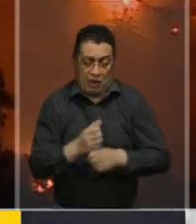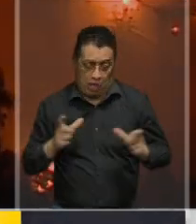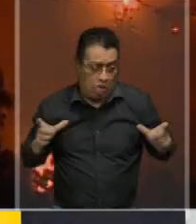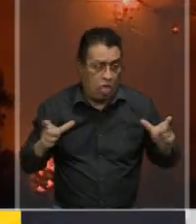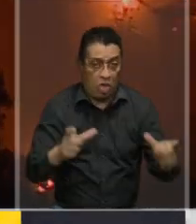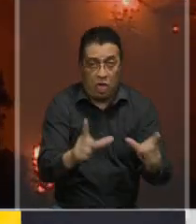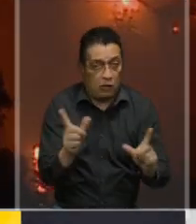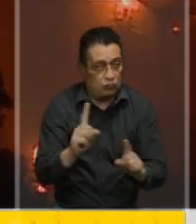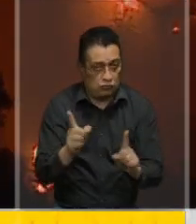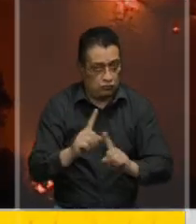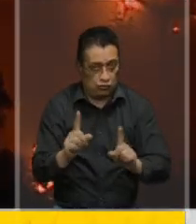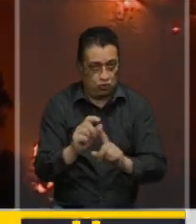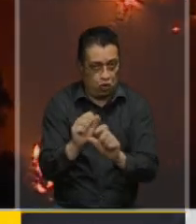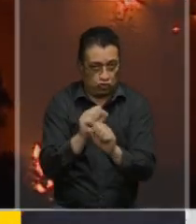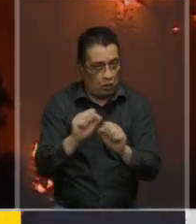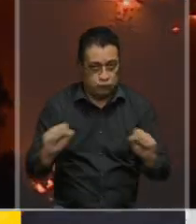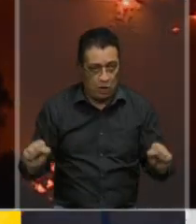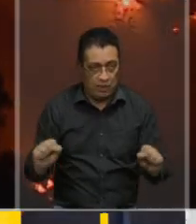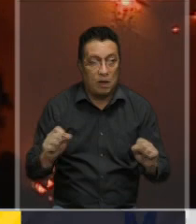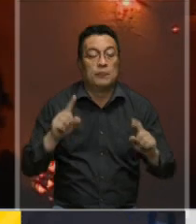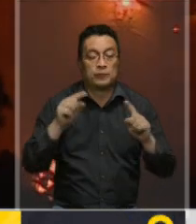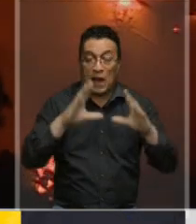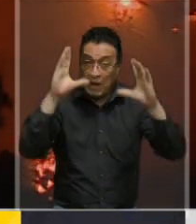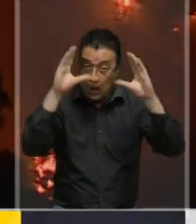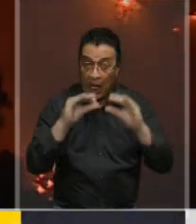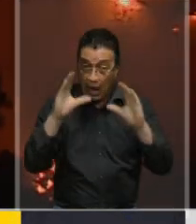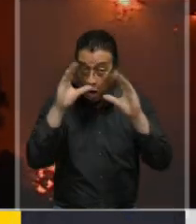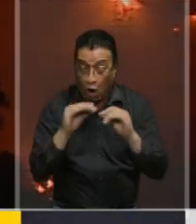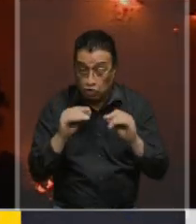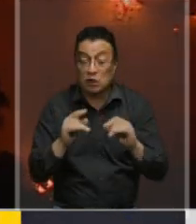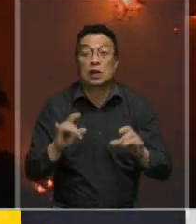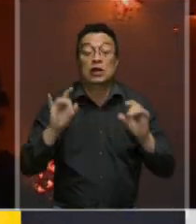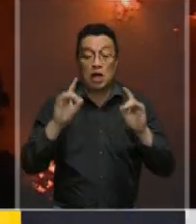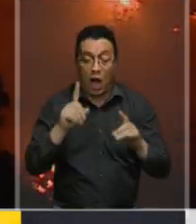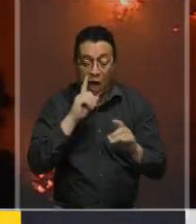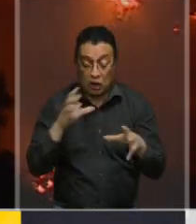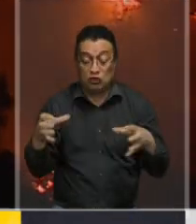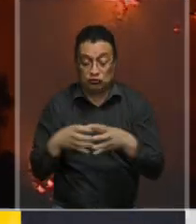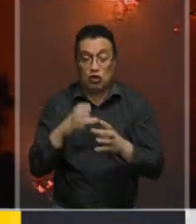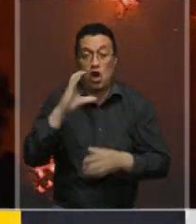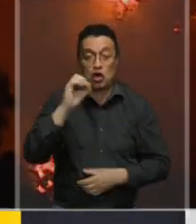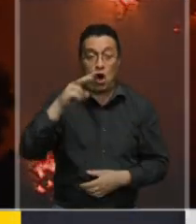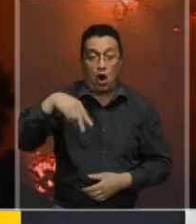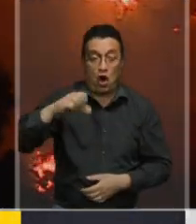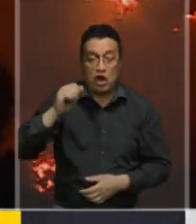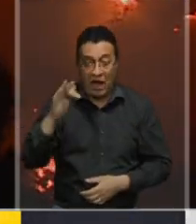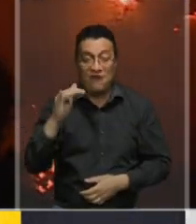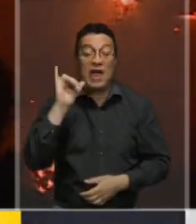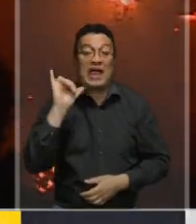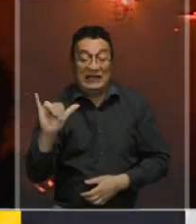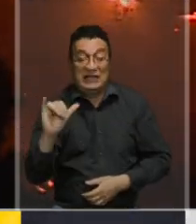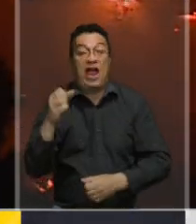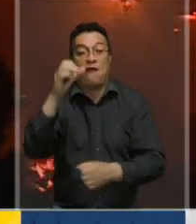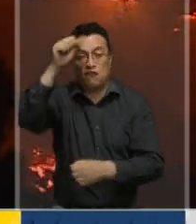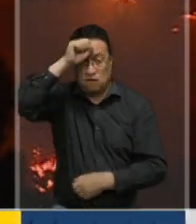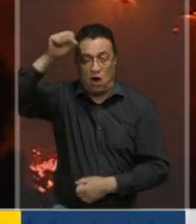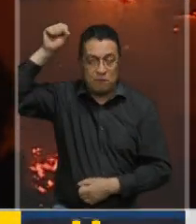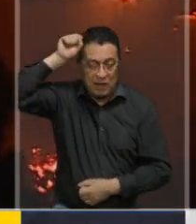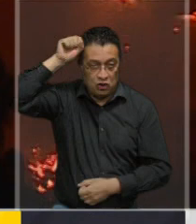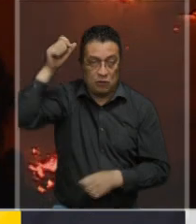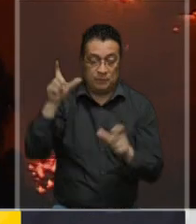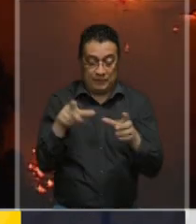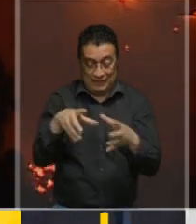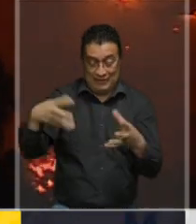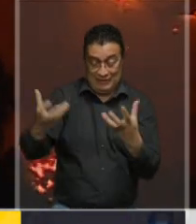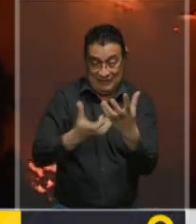brigadas trabajando en el control del incendio. Durante la noche se mantienen brigadas de CONAF y bomberos, fundamentalmente el perímetro del